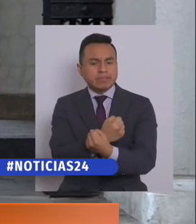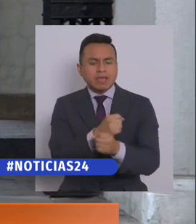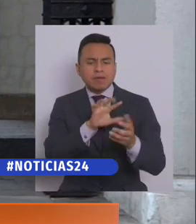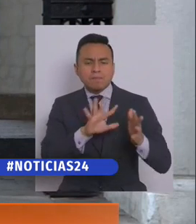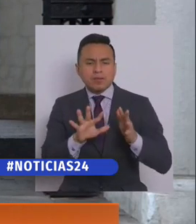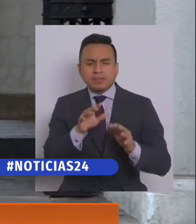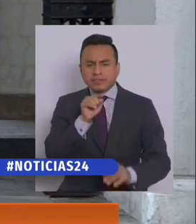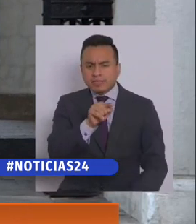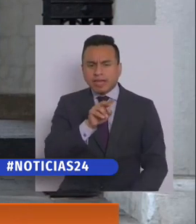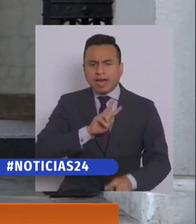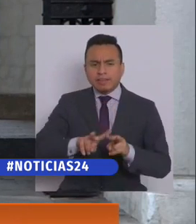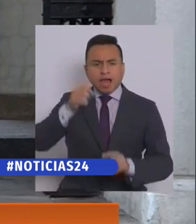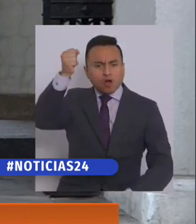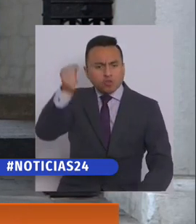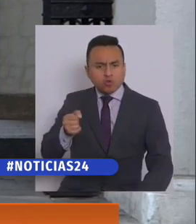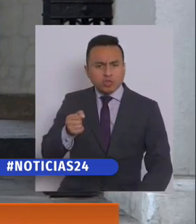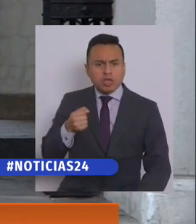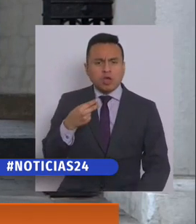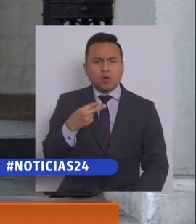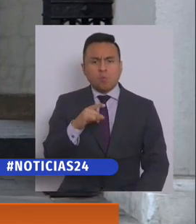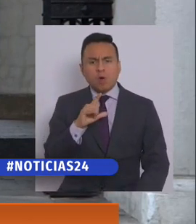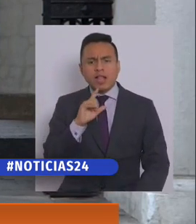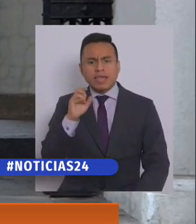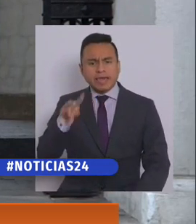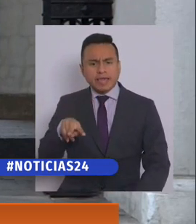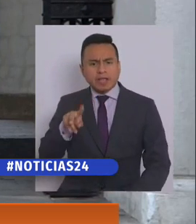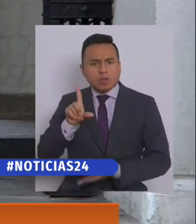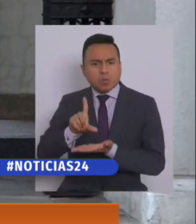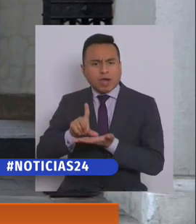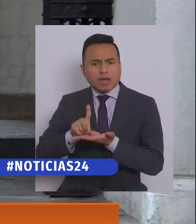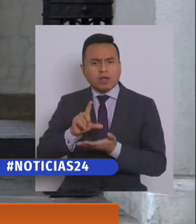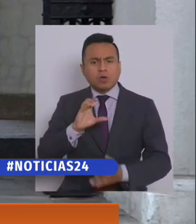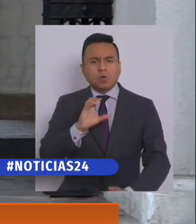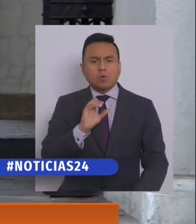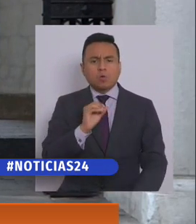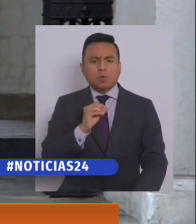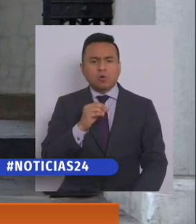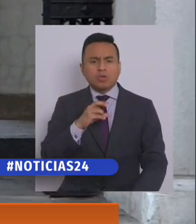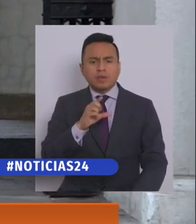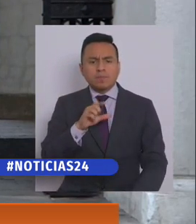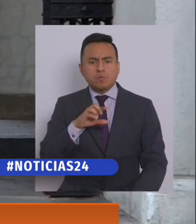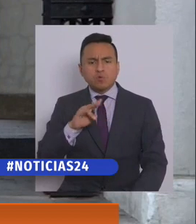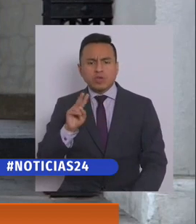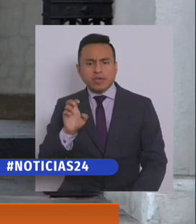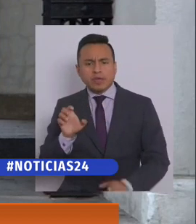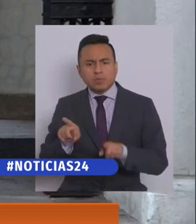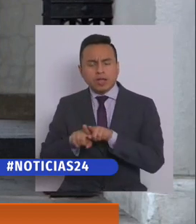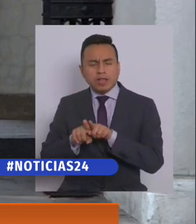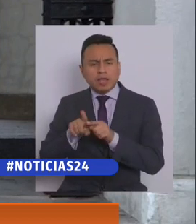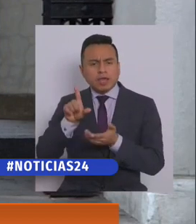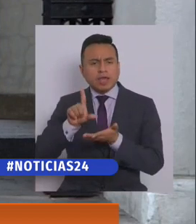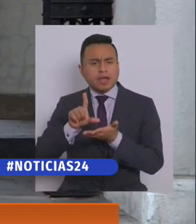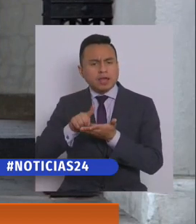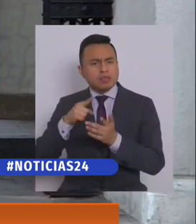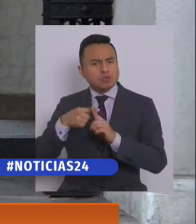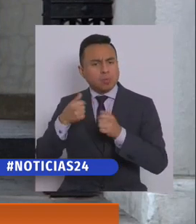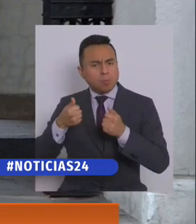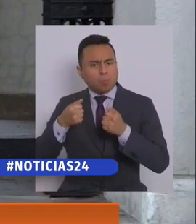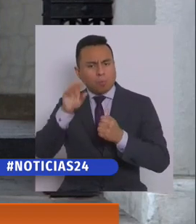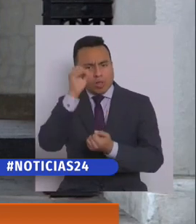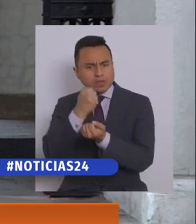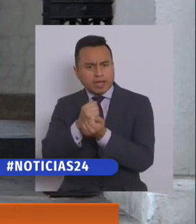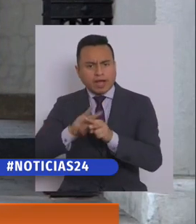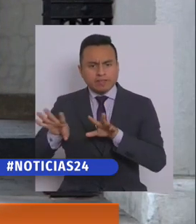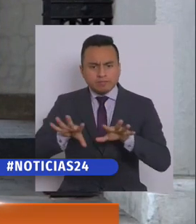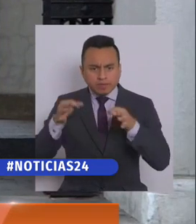presunto autor del homicidio de un huerquén en la zona de Coyipulli. Por lo tanto, éxitos policiales que demuestran la